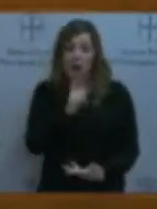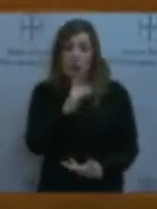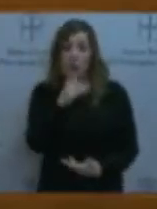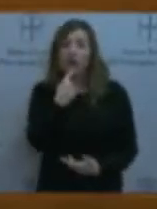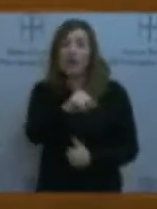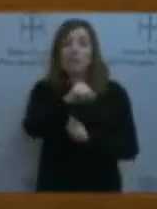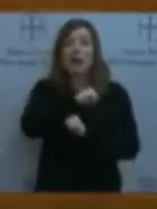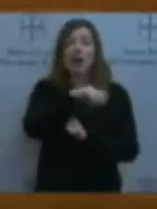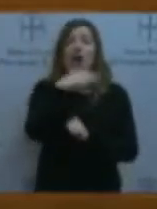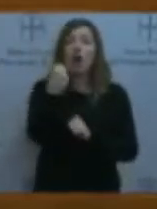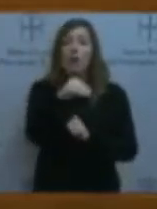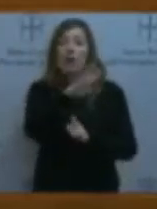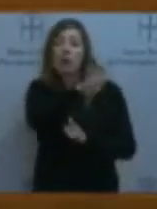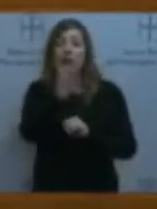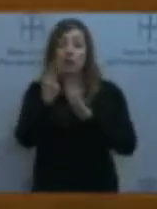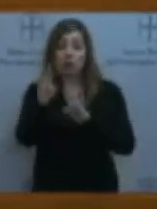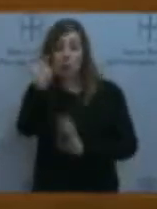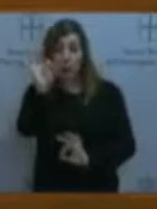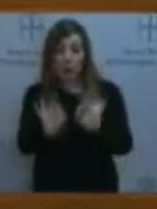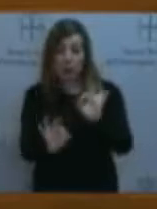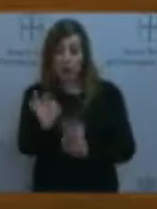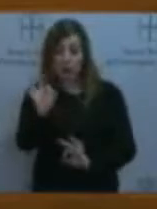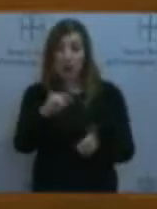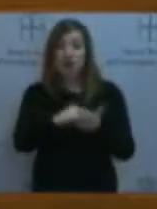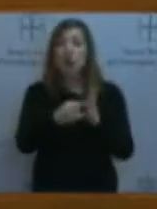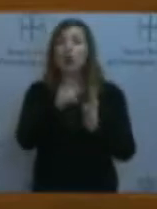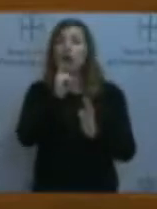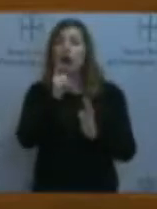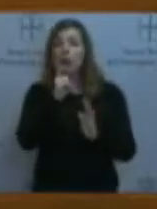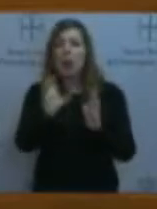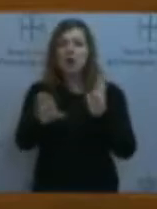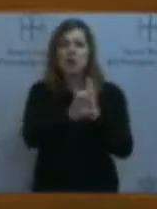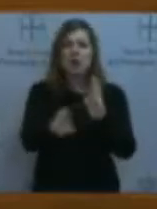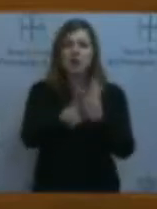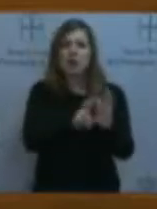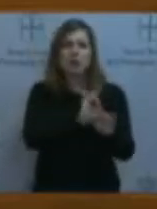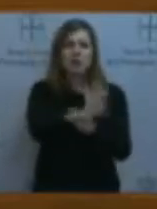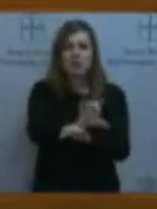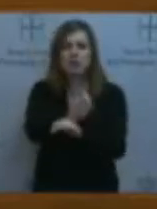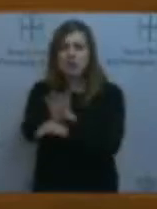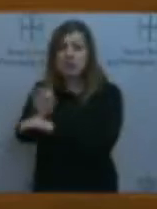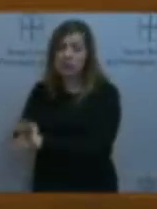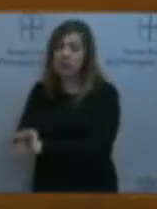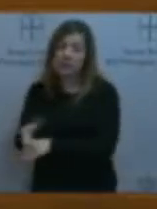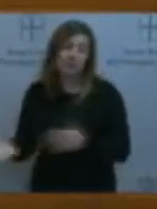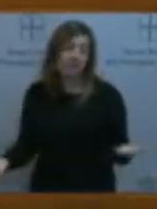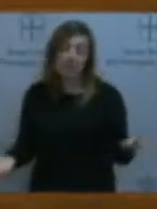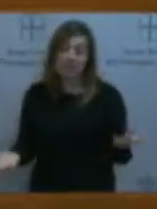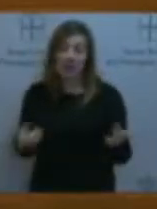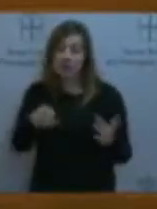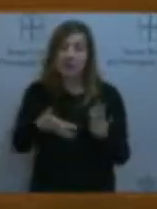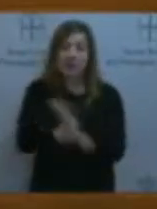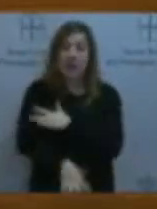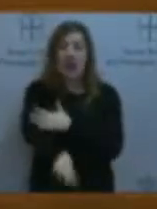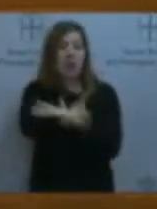juvenil del 48% se resuelve disparando currículum es no entender que el paro es un fenómeno